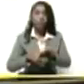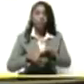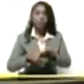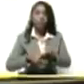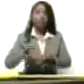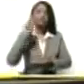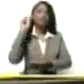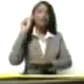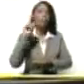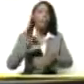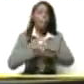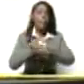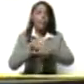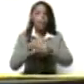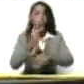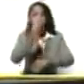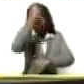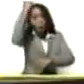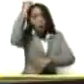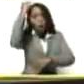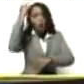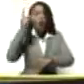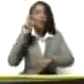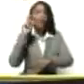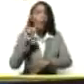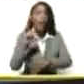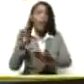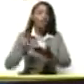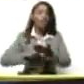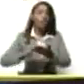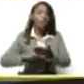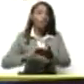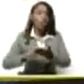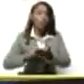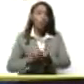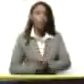y también, ministro Taref, en la solución